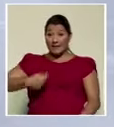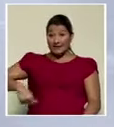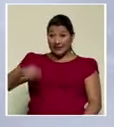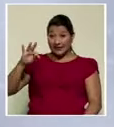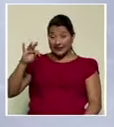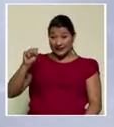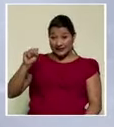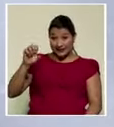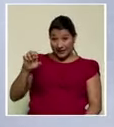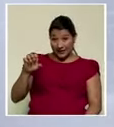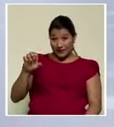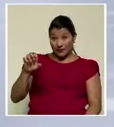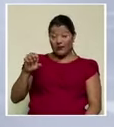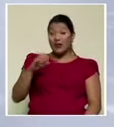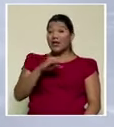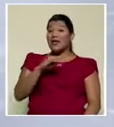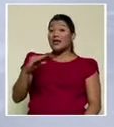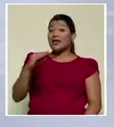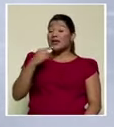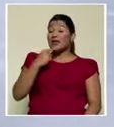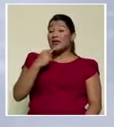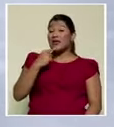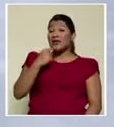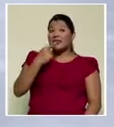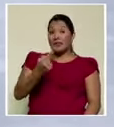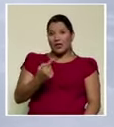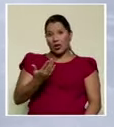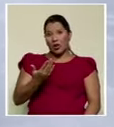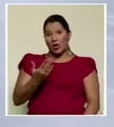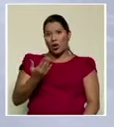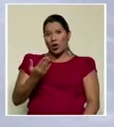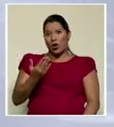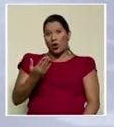cuñado, el presidente del Tribunal Supremo de Elecciones, tenía que